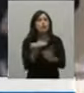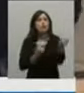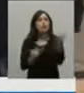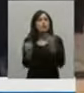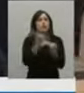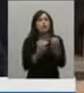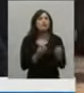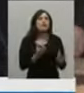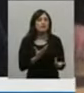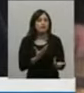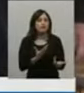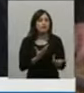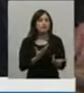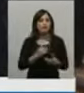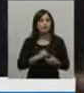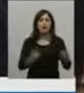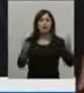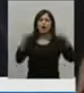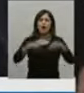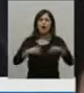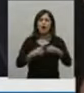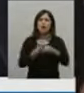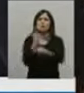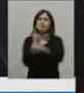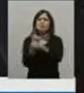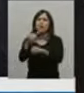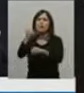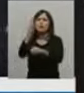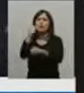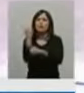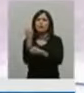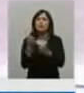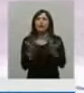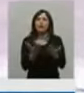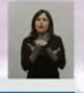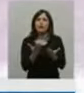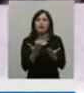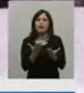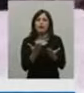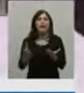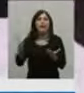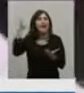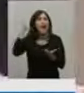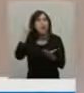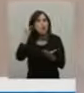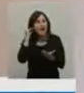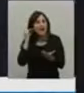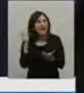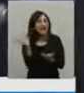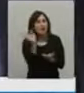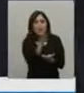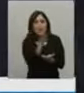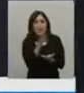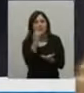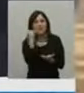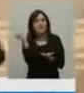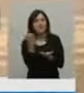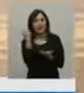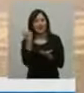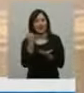gestión? La prioridad por ahora es escucharlo a todos, escuchar cuál es el diagnóstico que ellos tienen, ponernos de